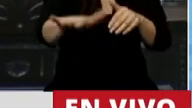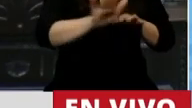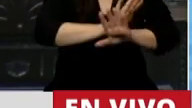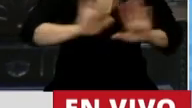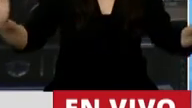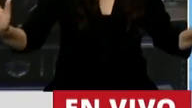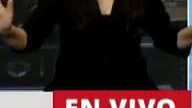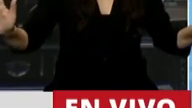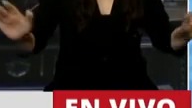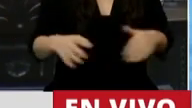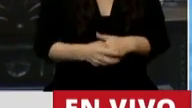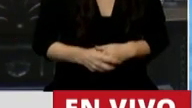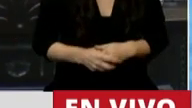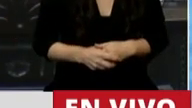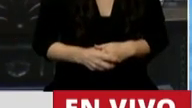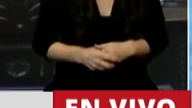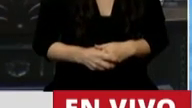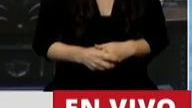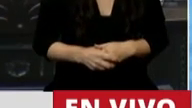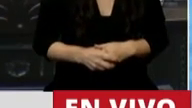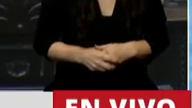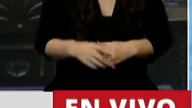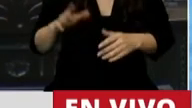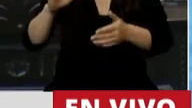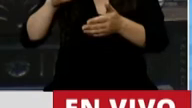adelante. Un capítulo aparte merecen